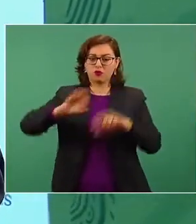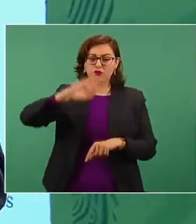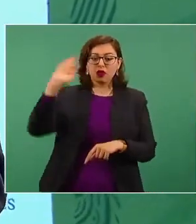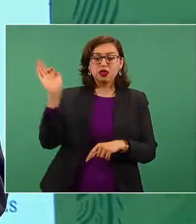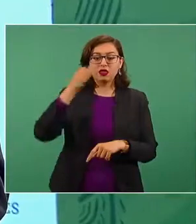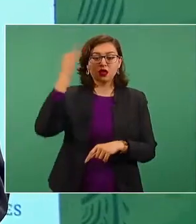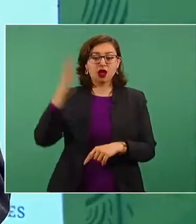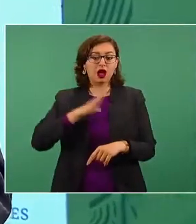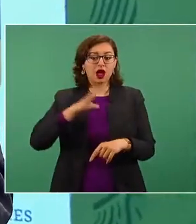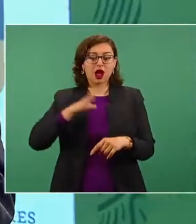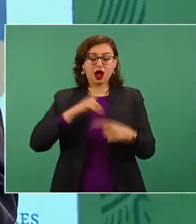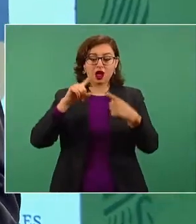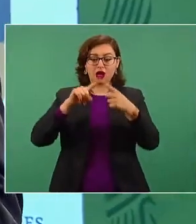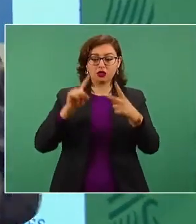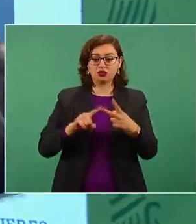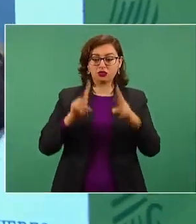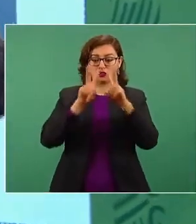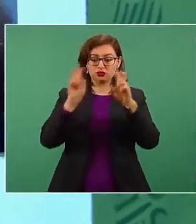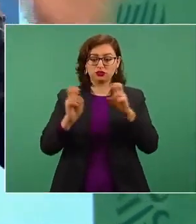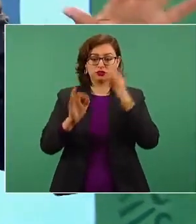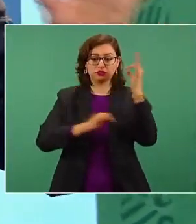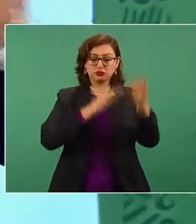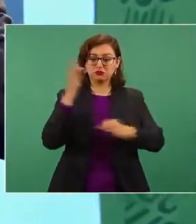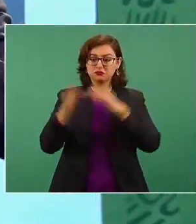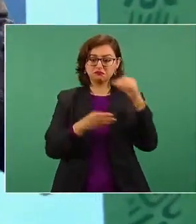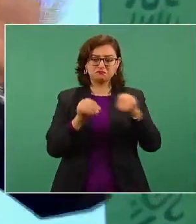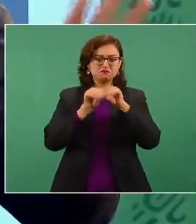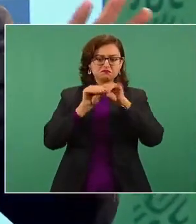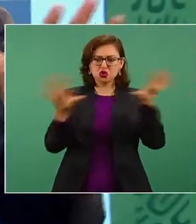dos campañas, no más.